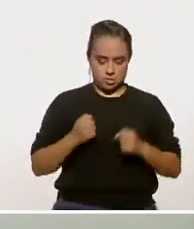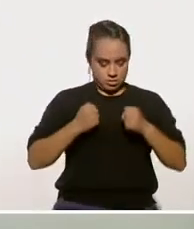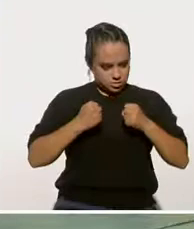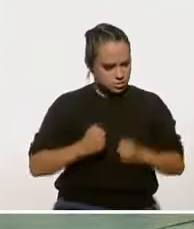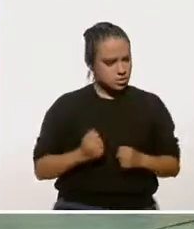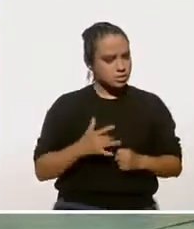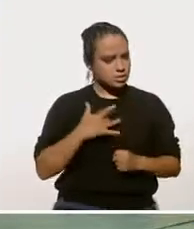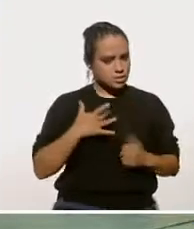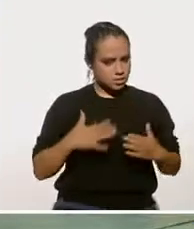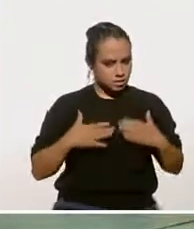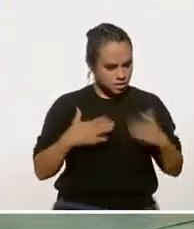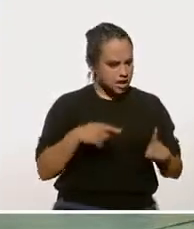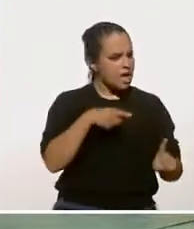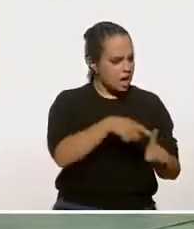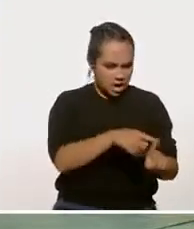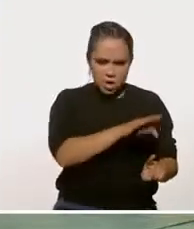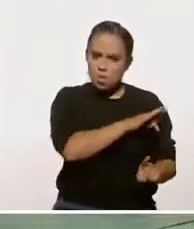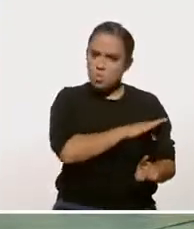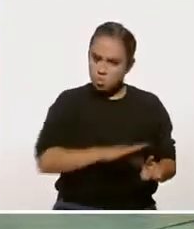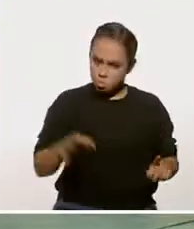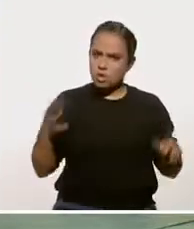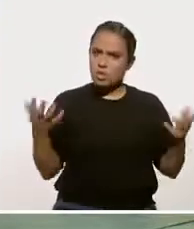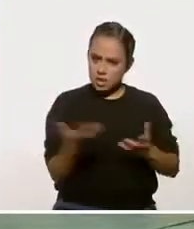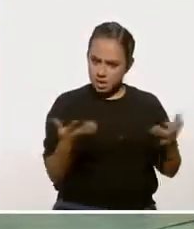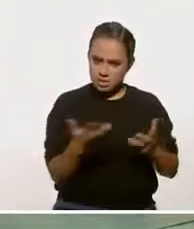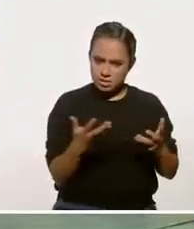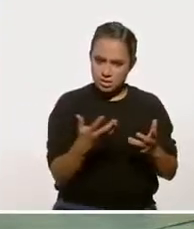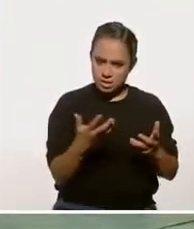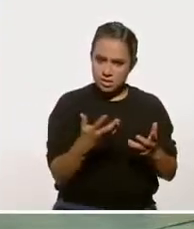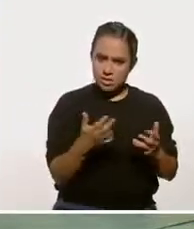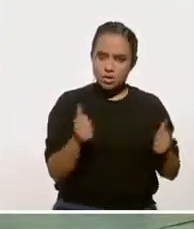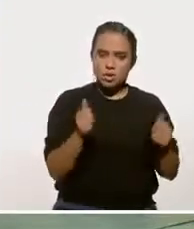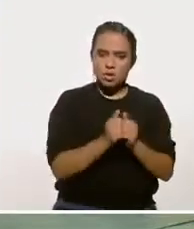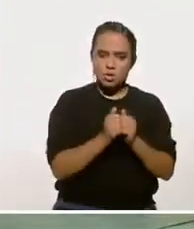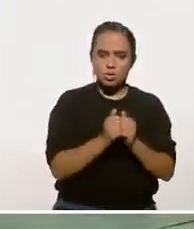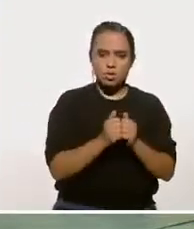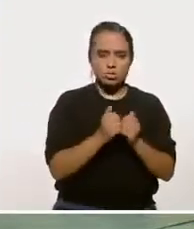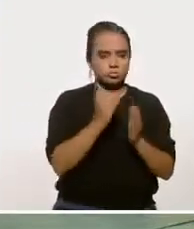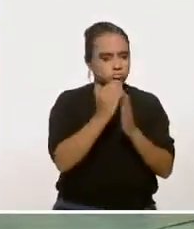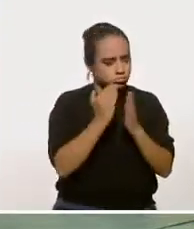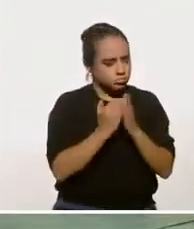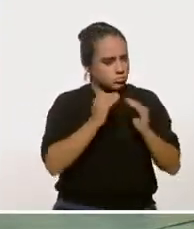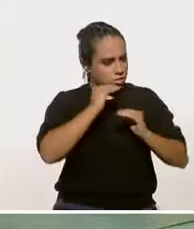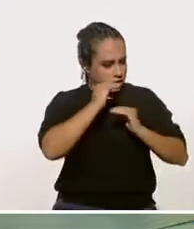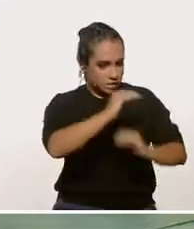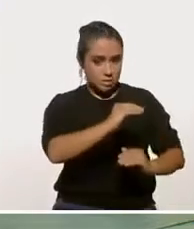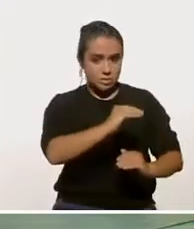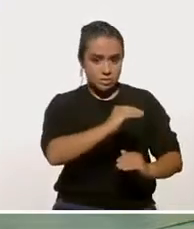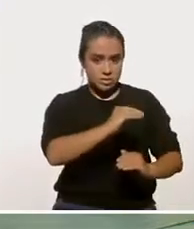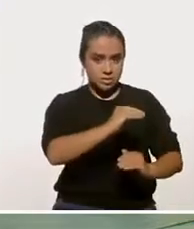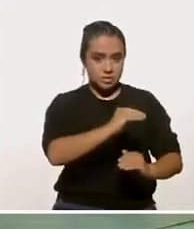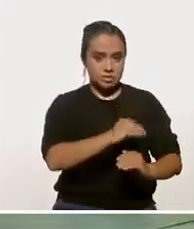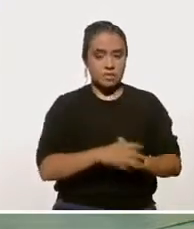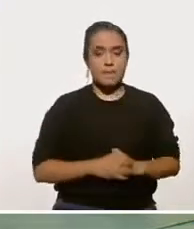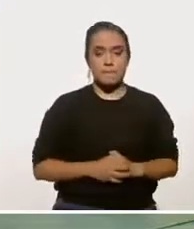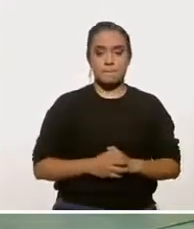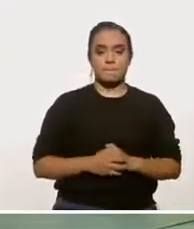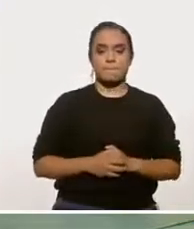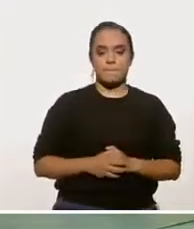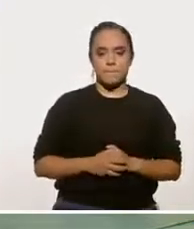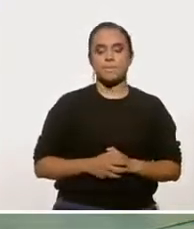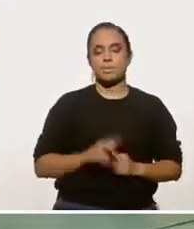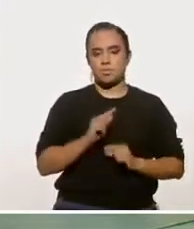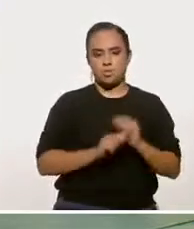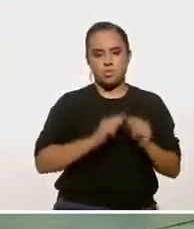esa confianza de que eso lo pueden hacer en un ambiente seguro a través de estructuras sin límites, pues entonces podemos